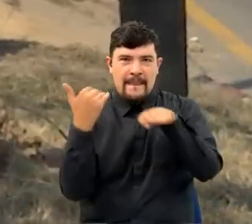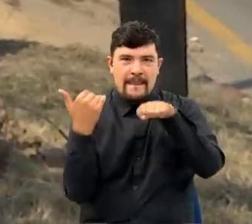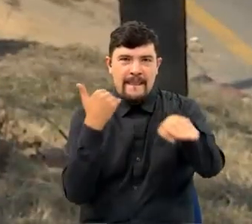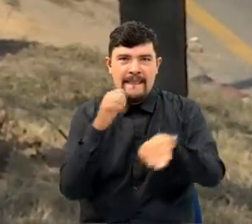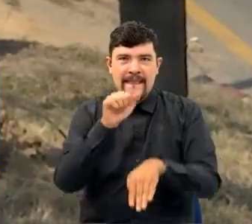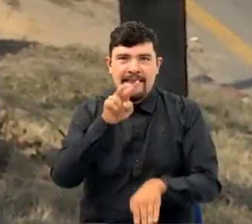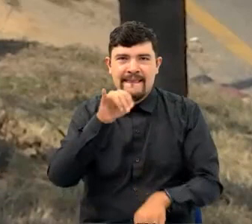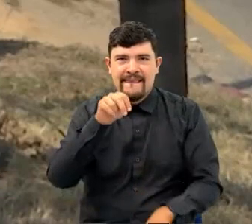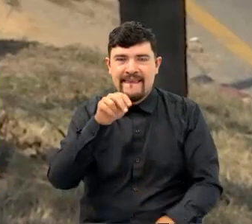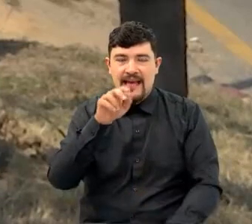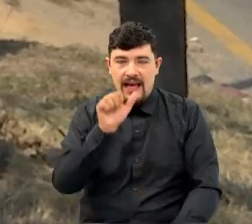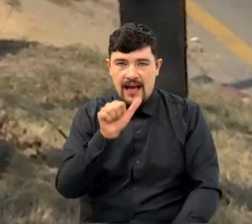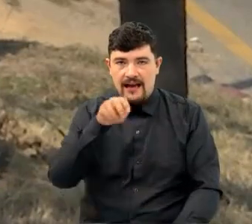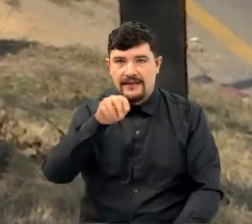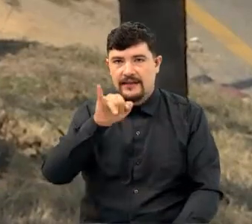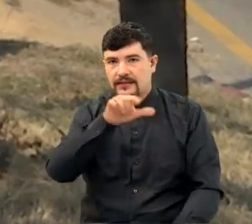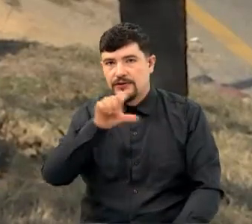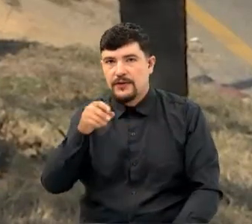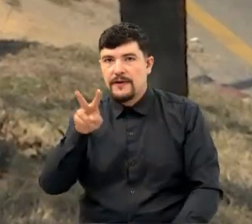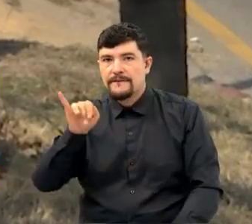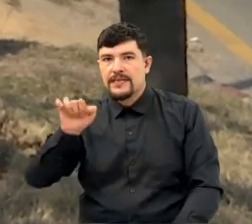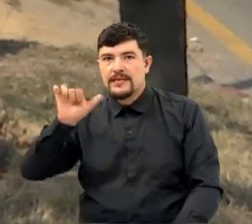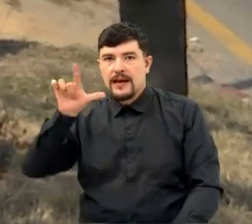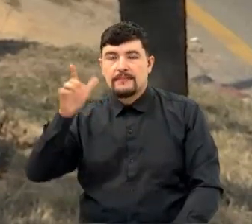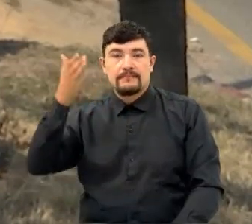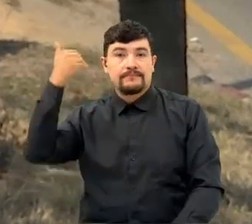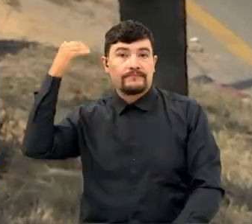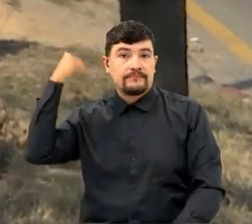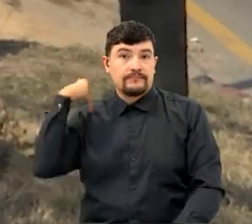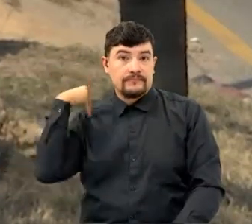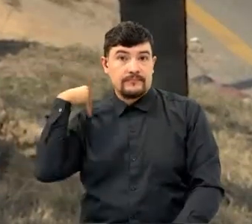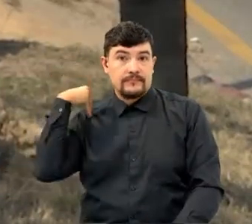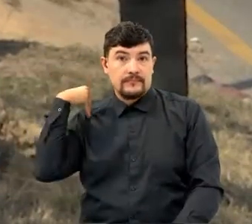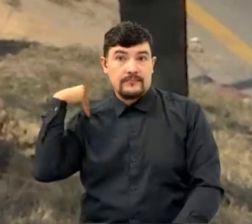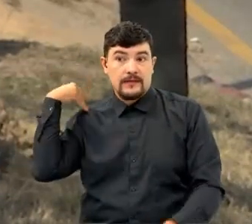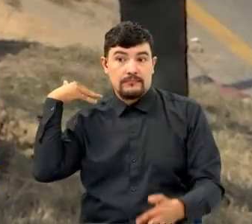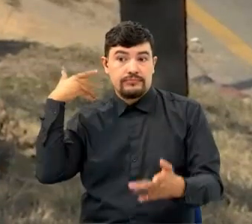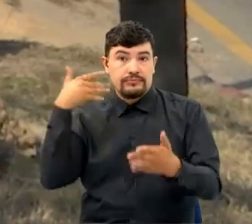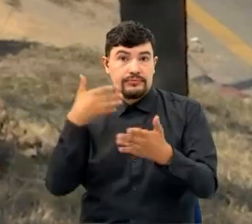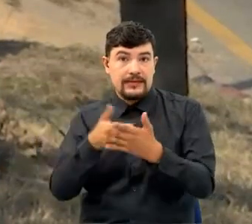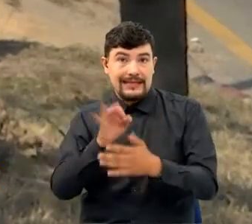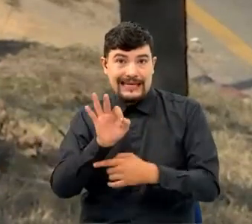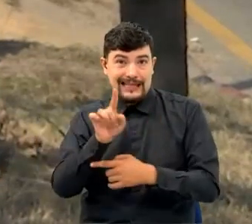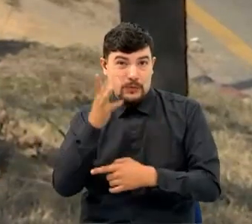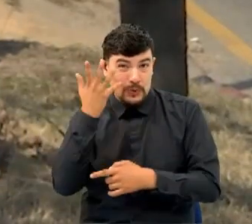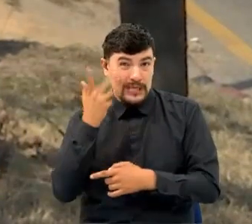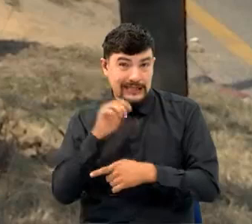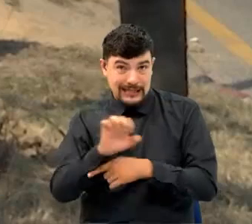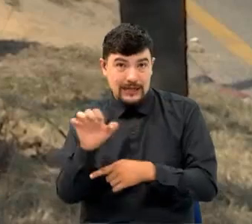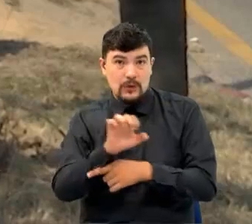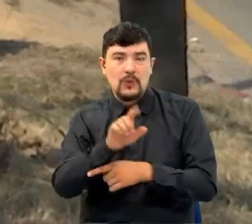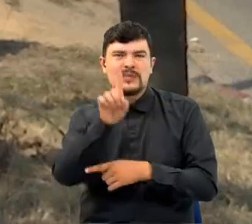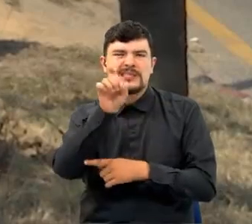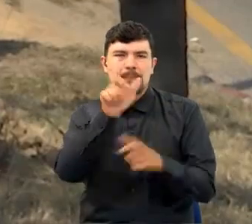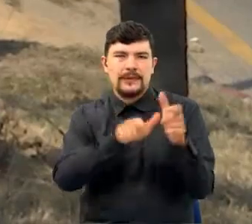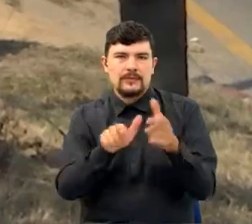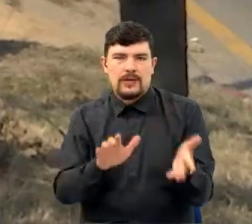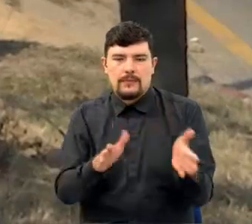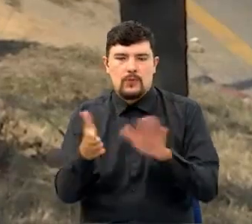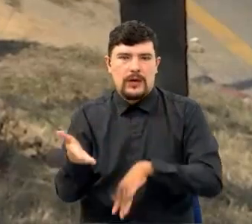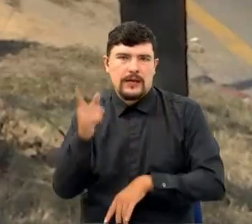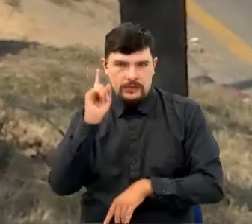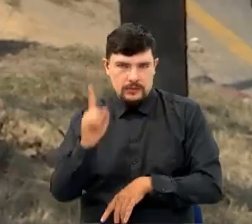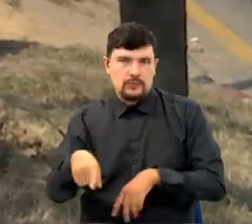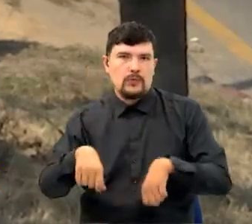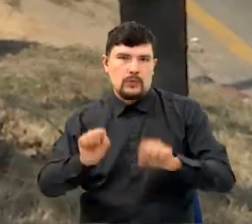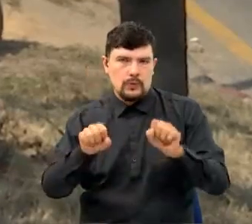bastante preocupantes. En los últimos días han fallecido 6 motociclistas por cuenta de accidentes de tránsito. Muchos de ellos por exceso de velocidad, pero